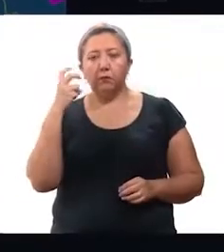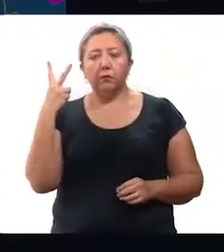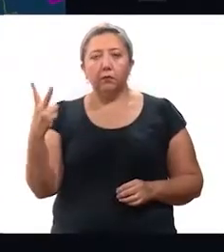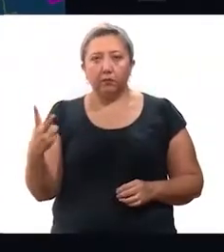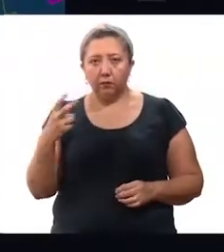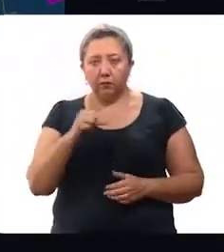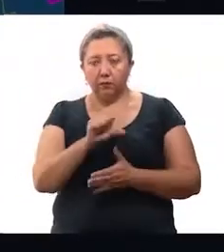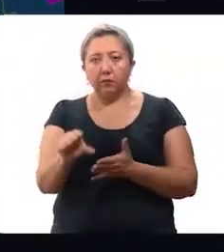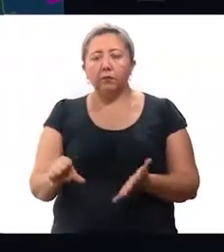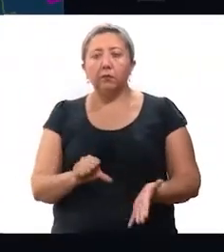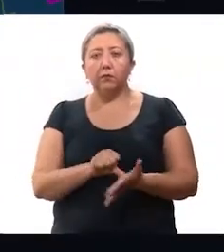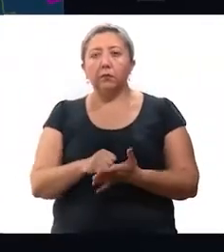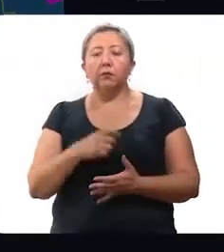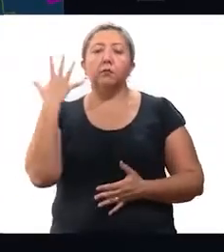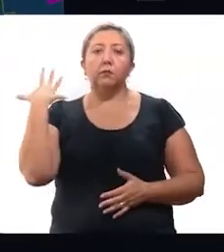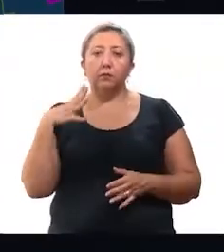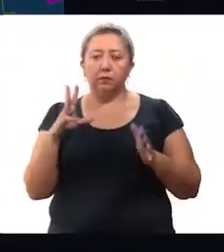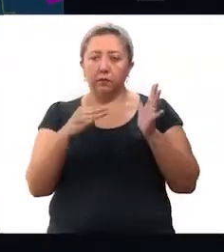6.132 en la zona centro,